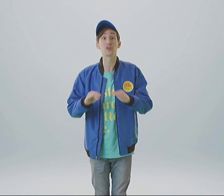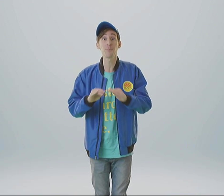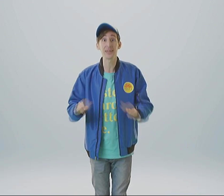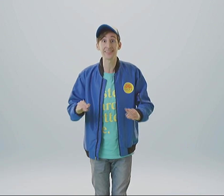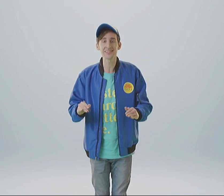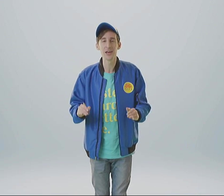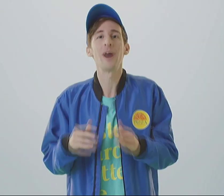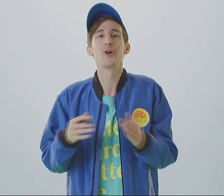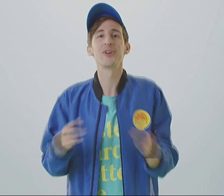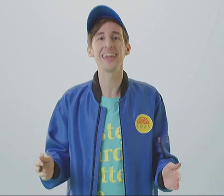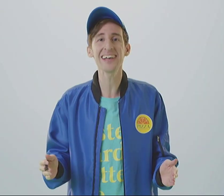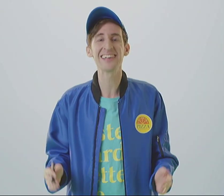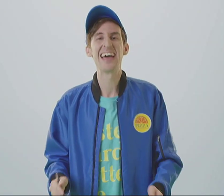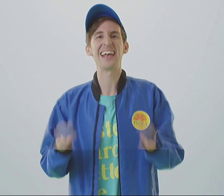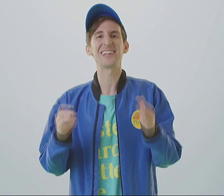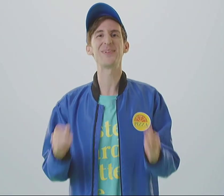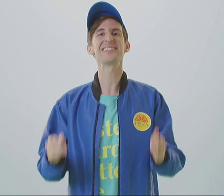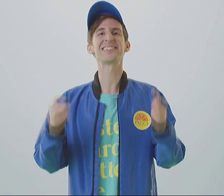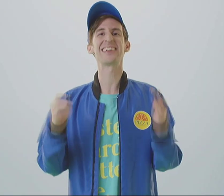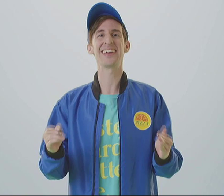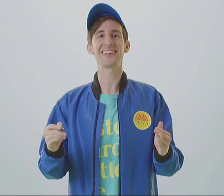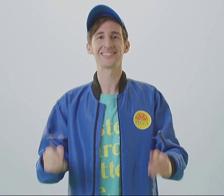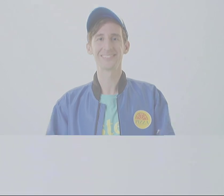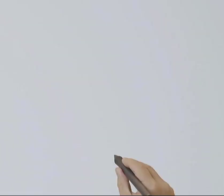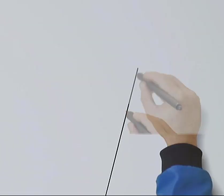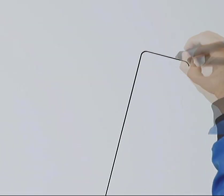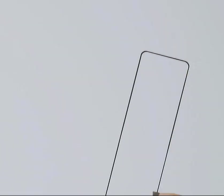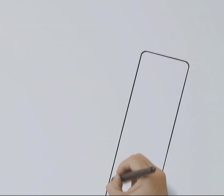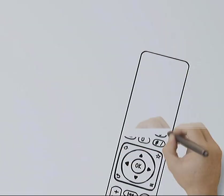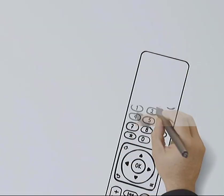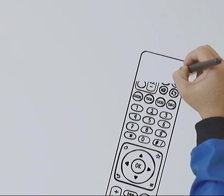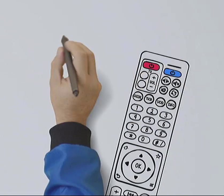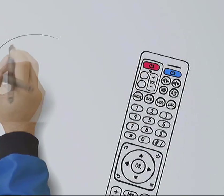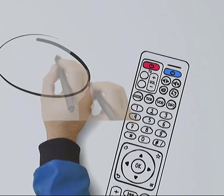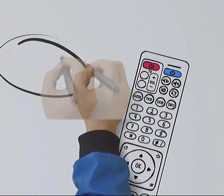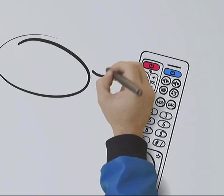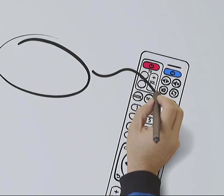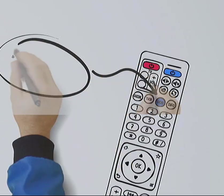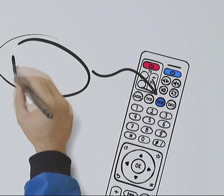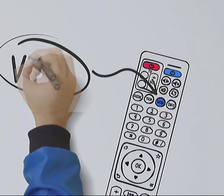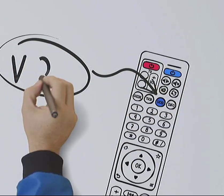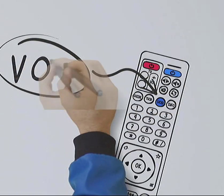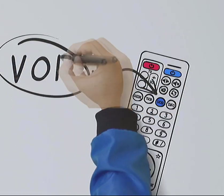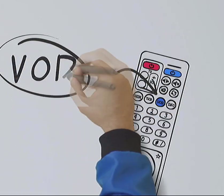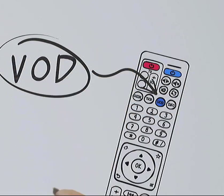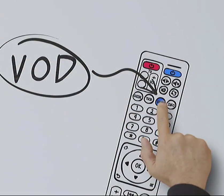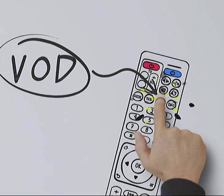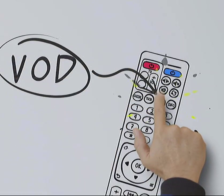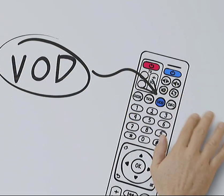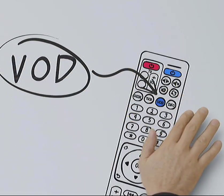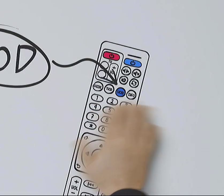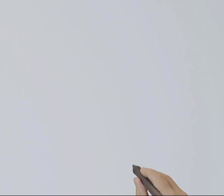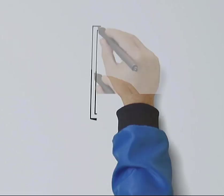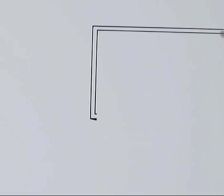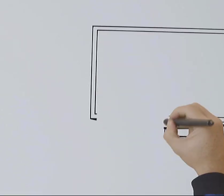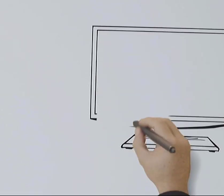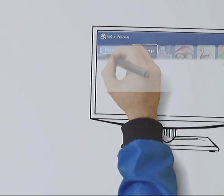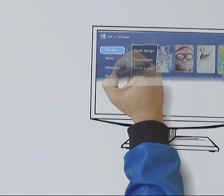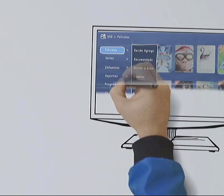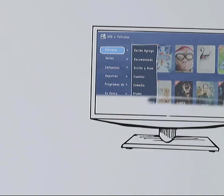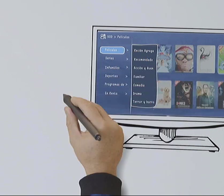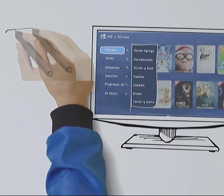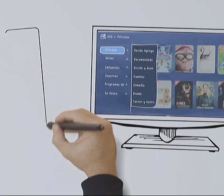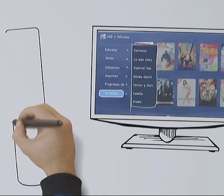y series completas cuando quieras, las veces que quieras. Para acceder, primero presiona el botón B o D de tu control remoto.